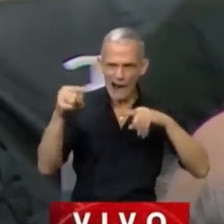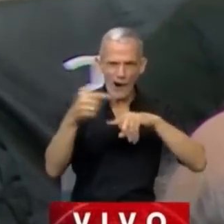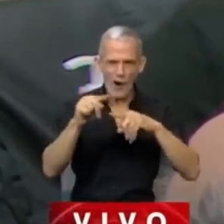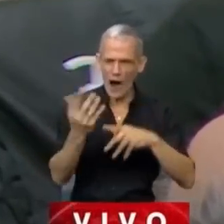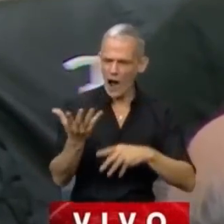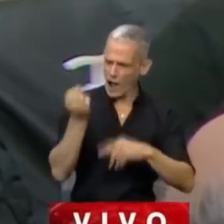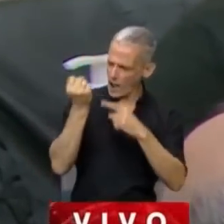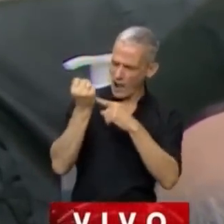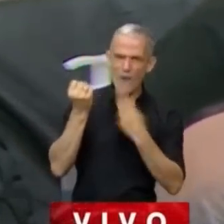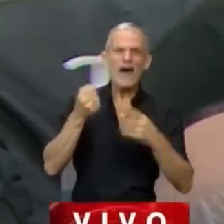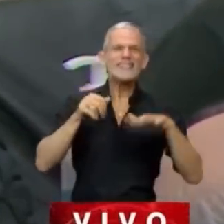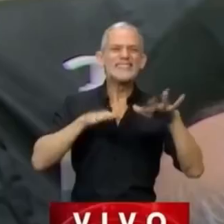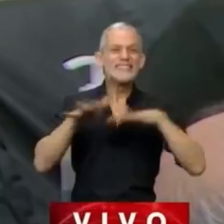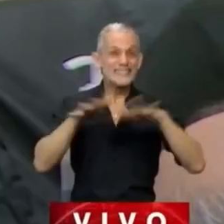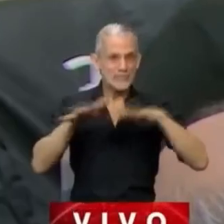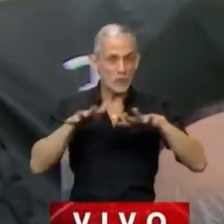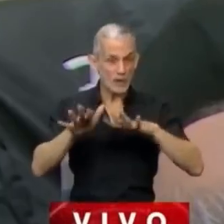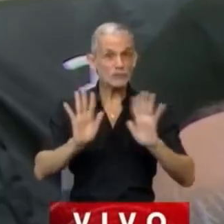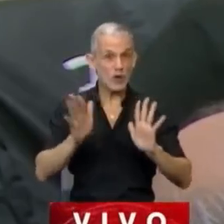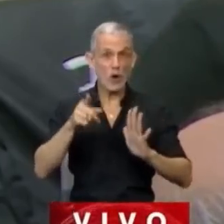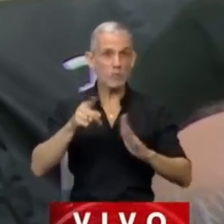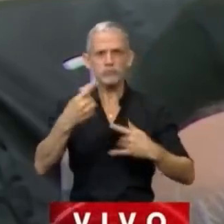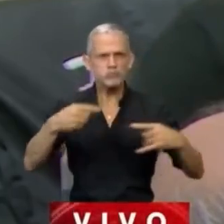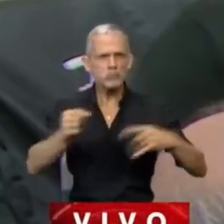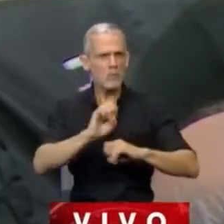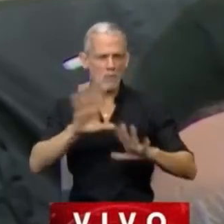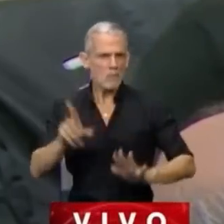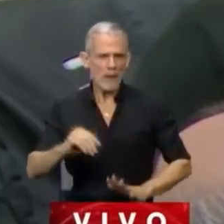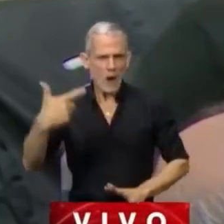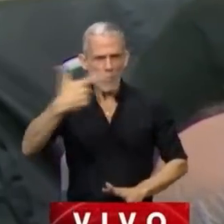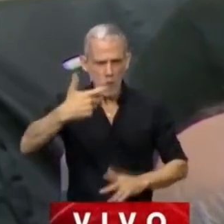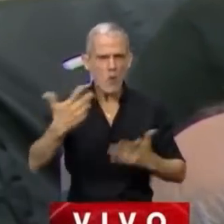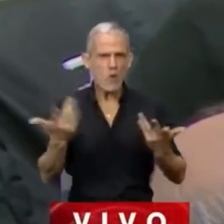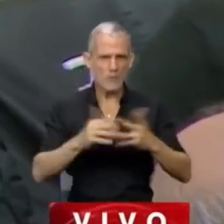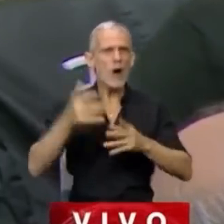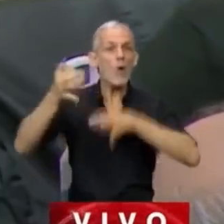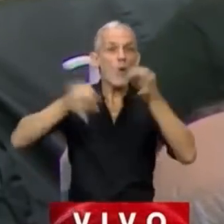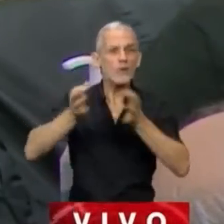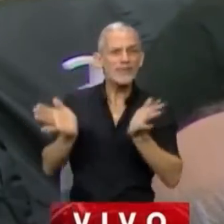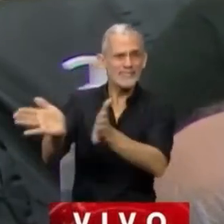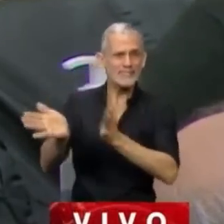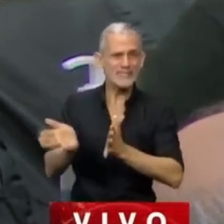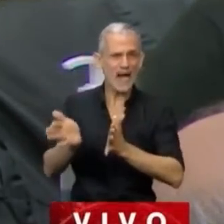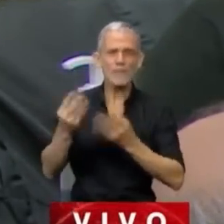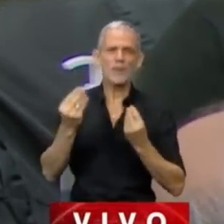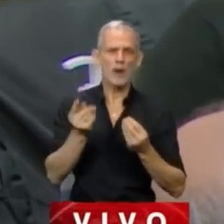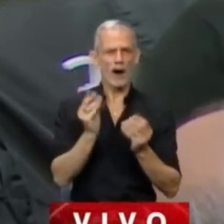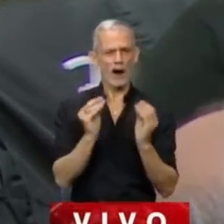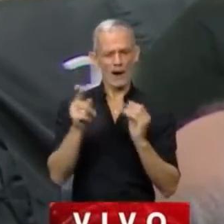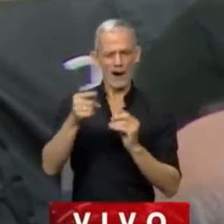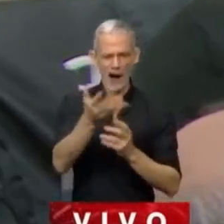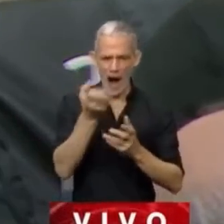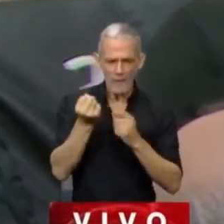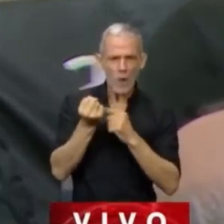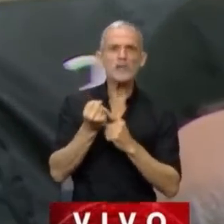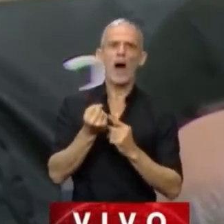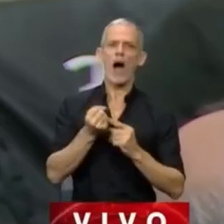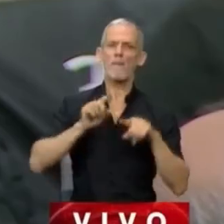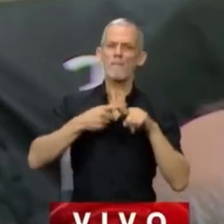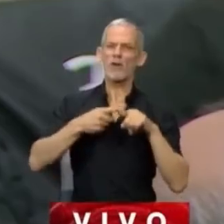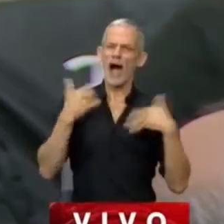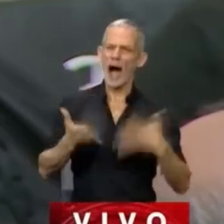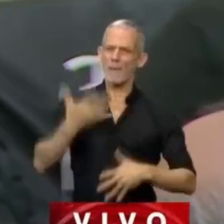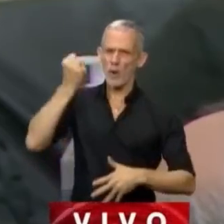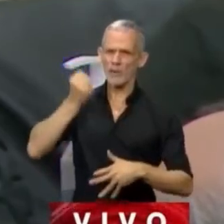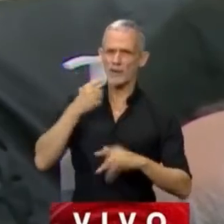una situación y un hecho delictivo, algo que cae en la justicia, para armar un rédito político,